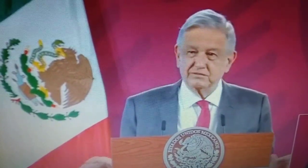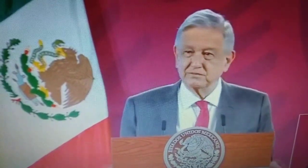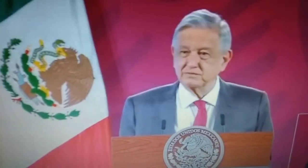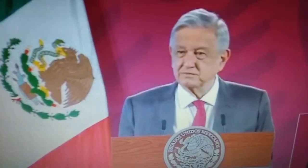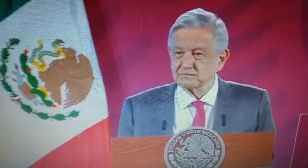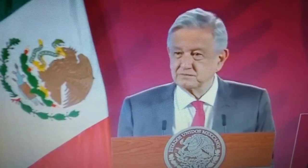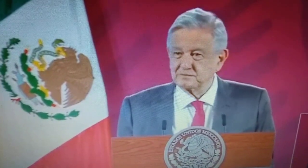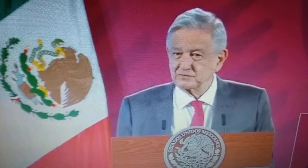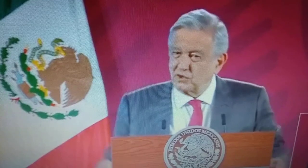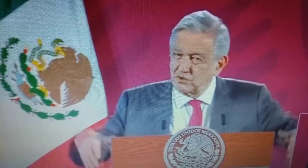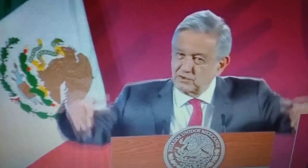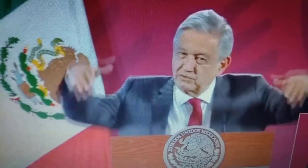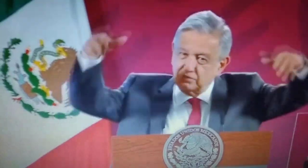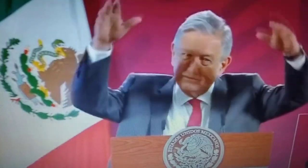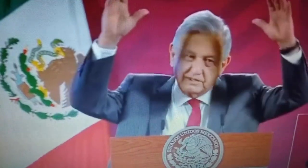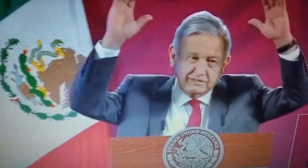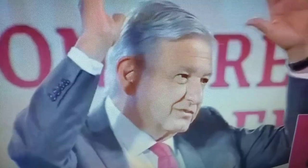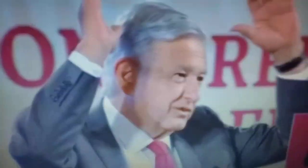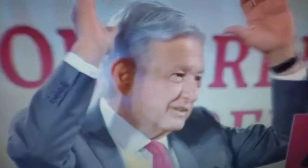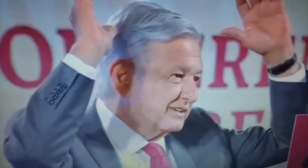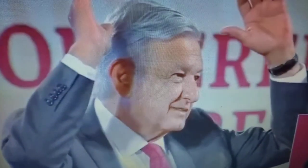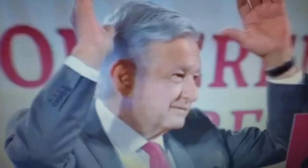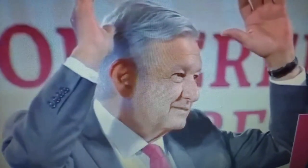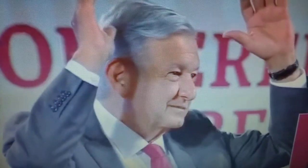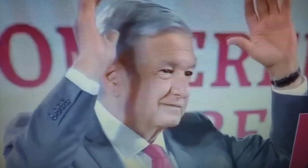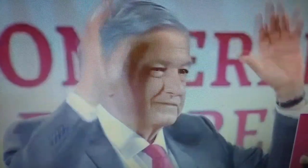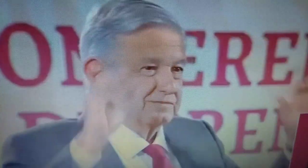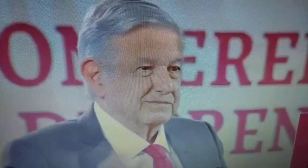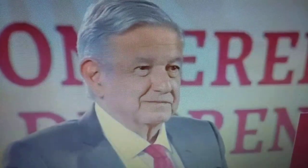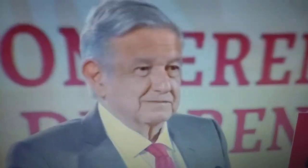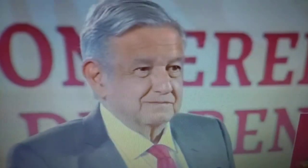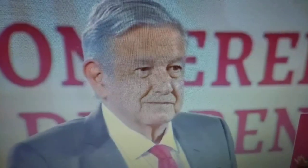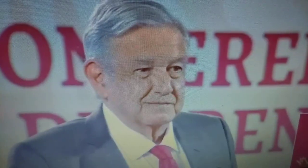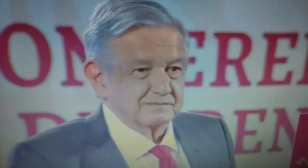pasajeros. Toda una historia.